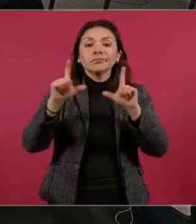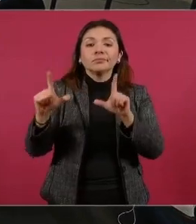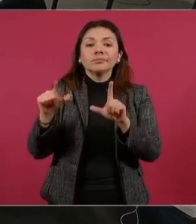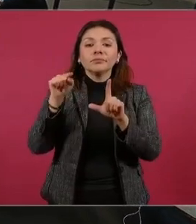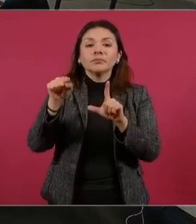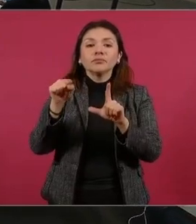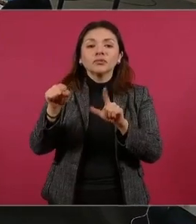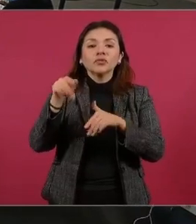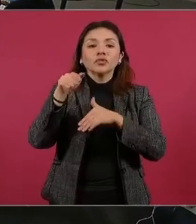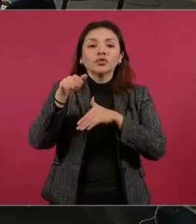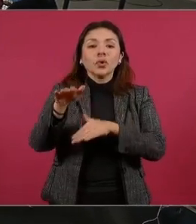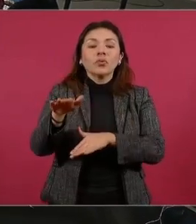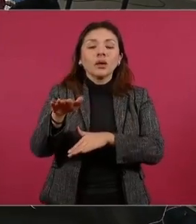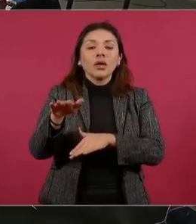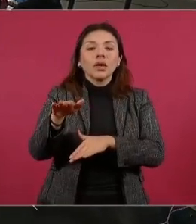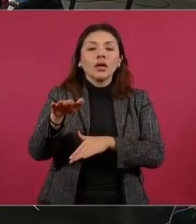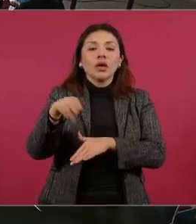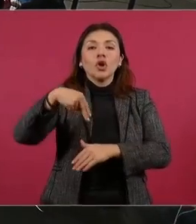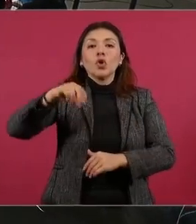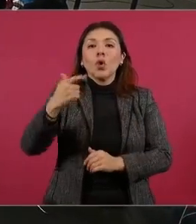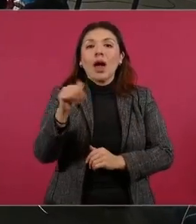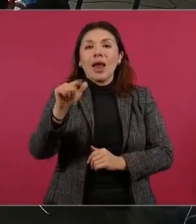con con